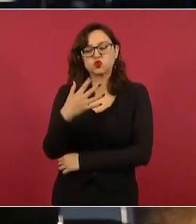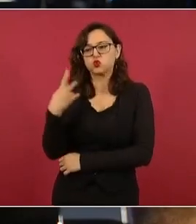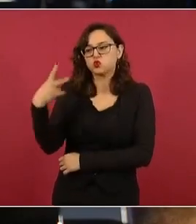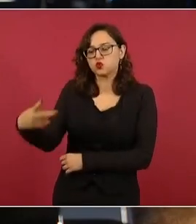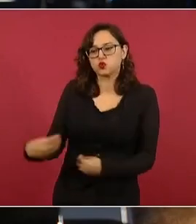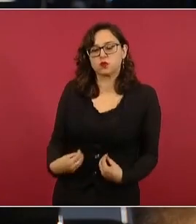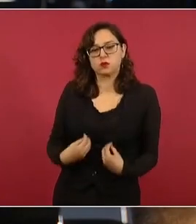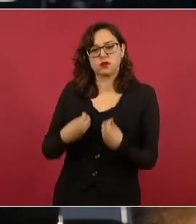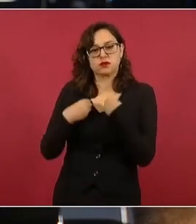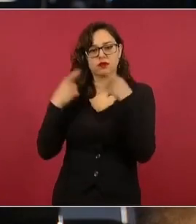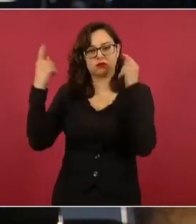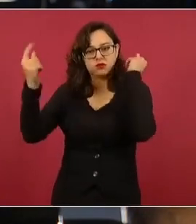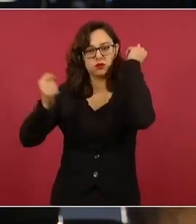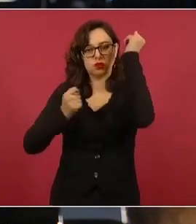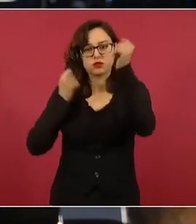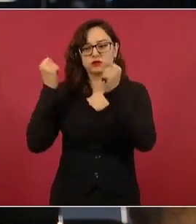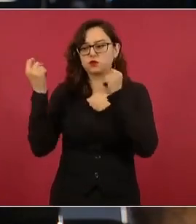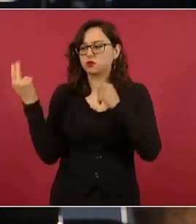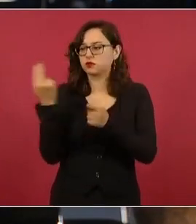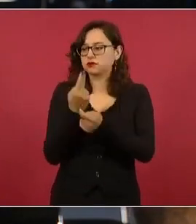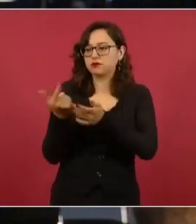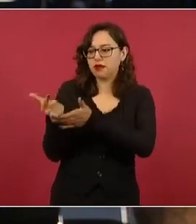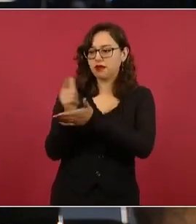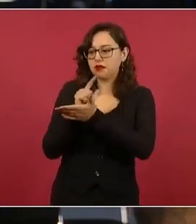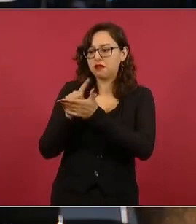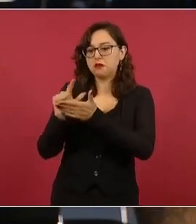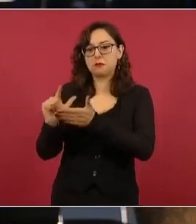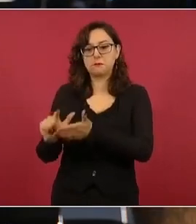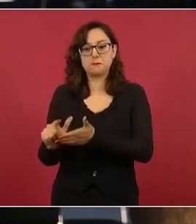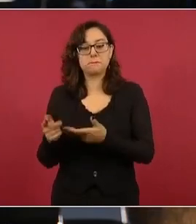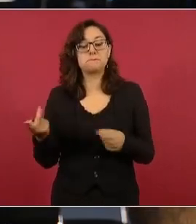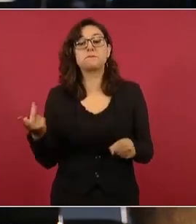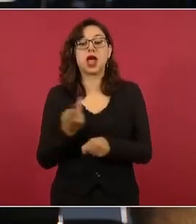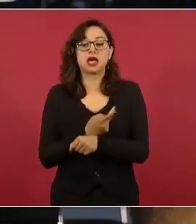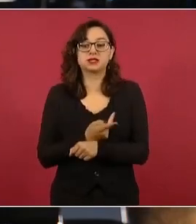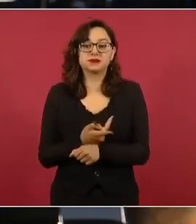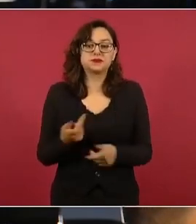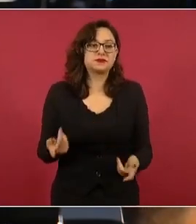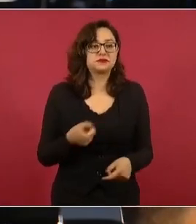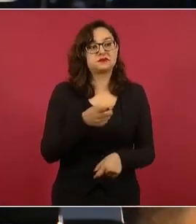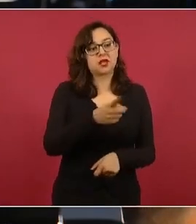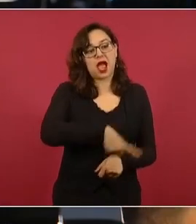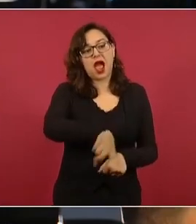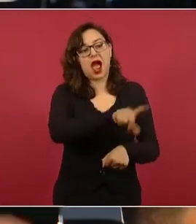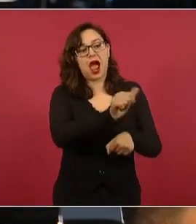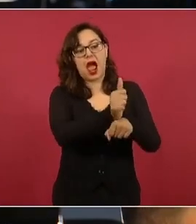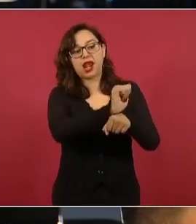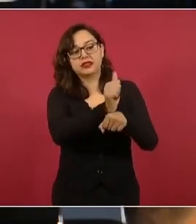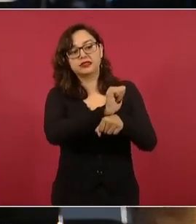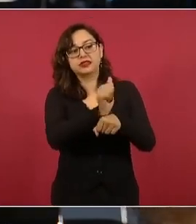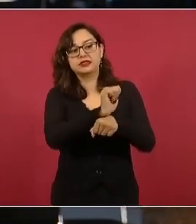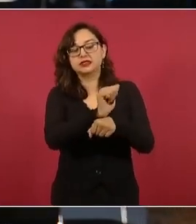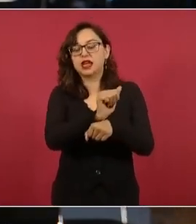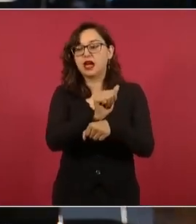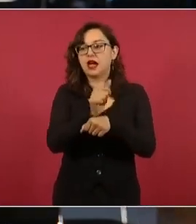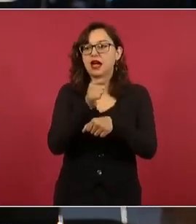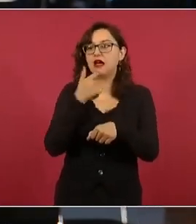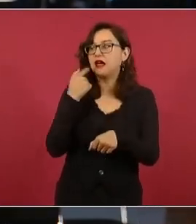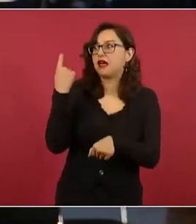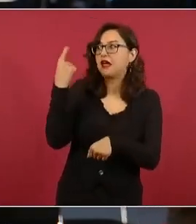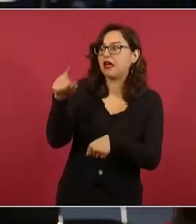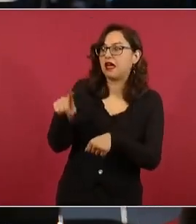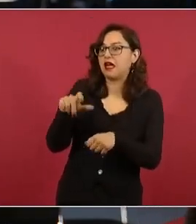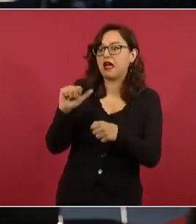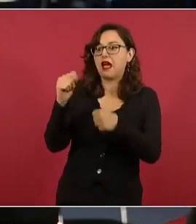del turismo, pero aquí pues no están los artistas para protegerlos,